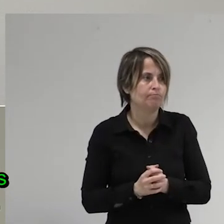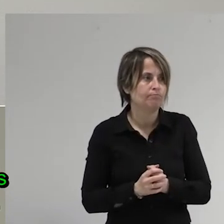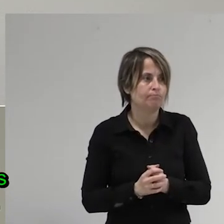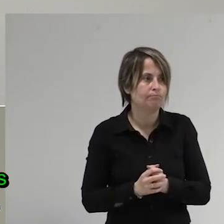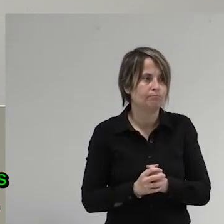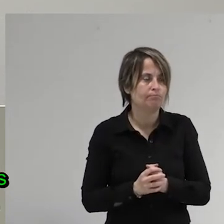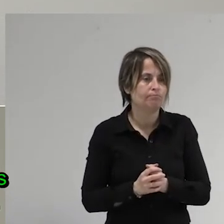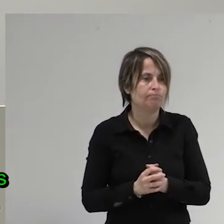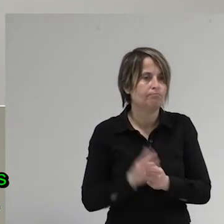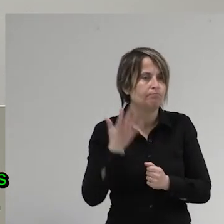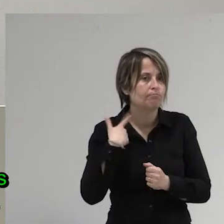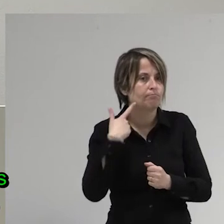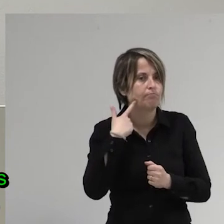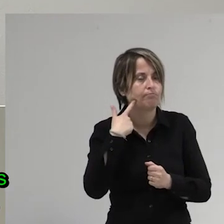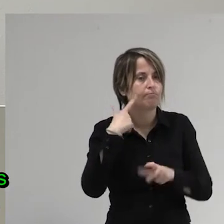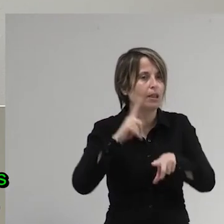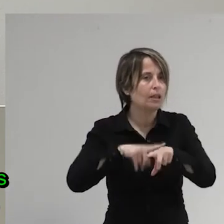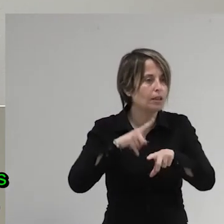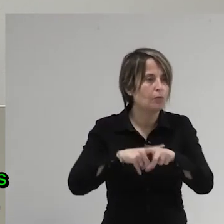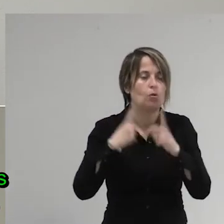para que digamos, las organizaciones